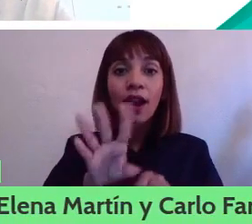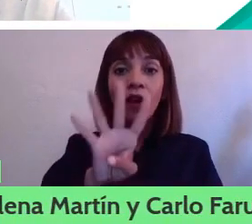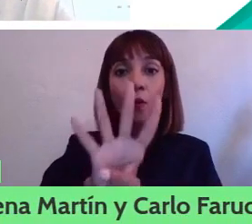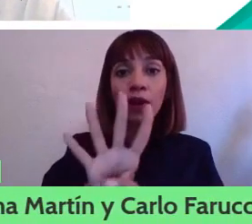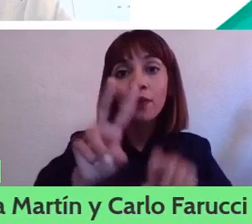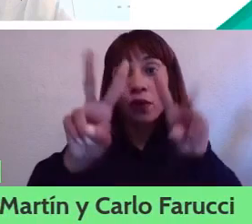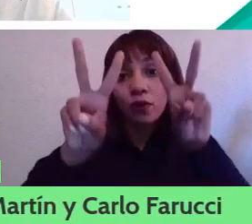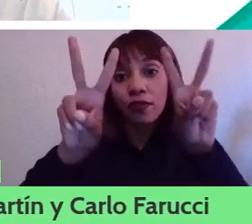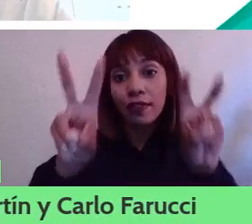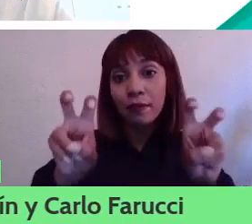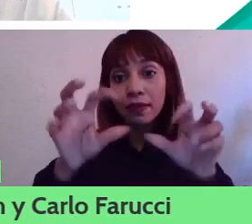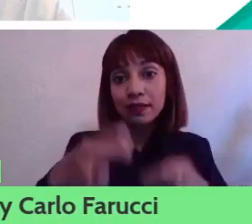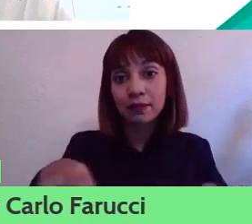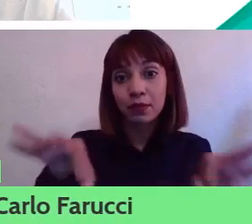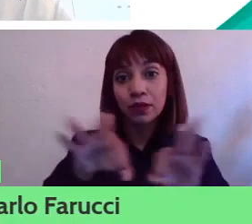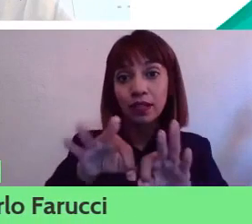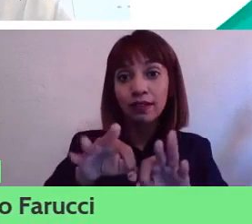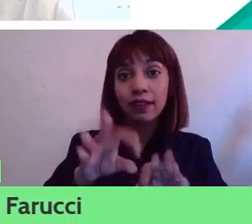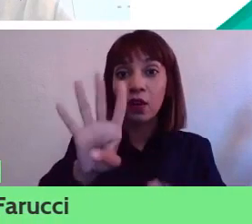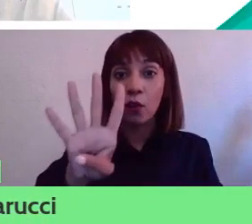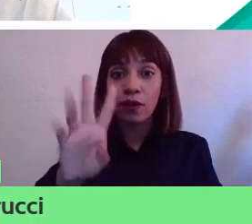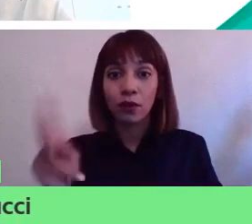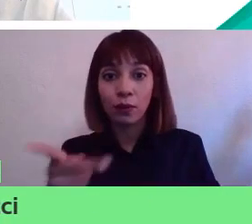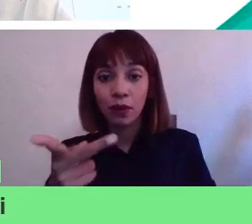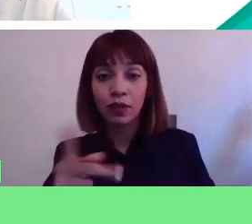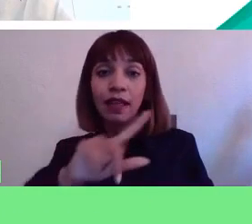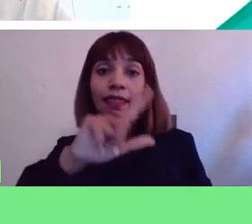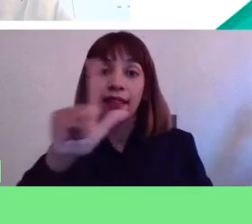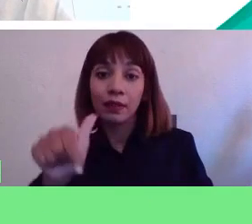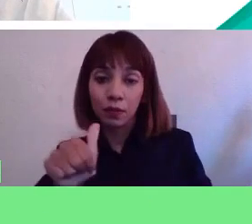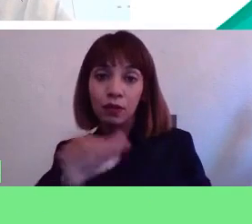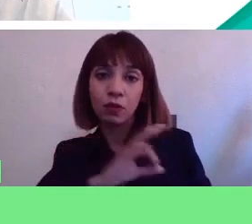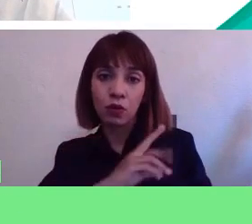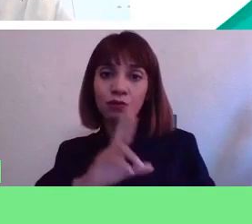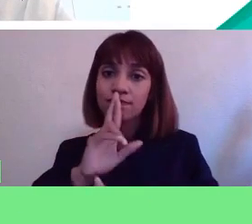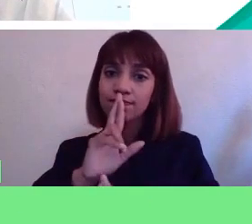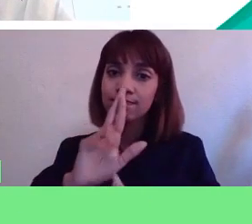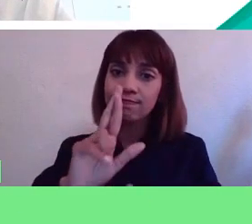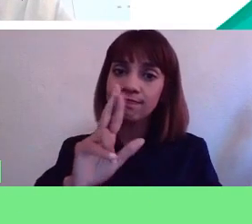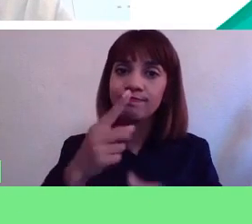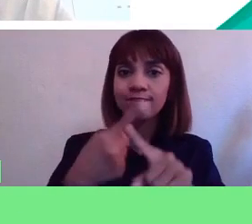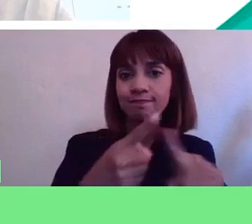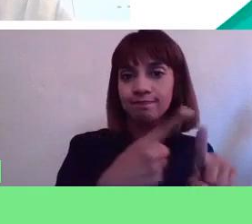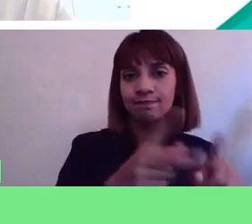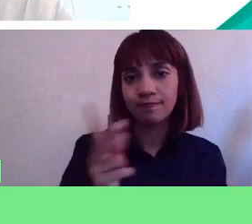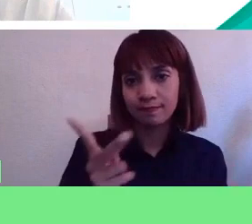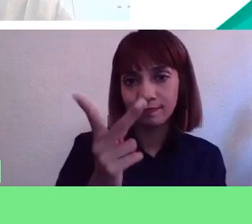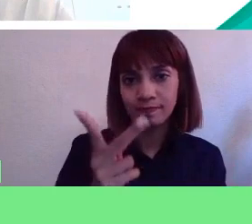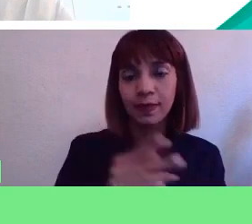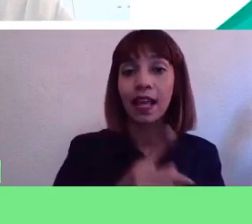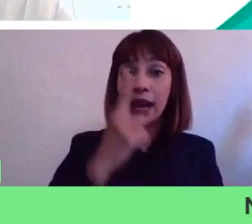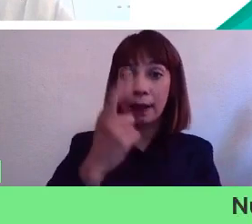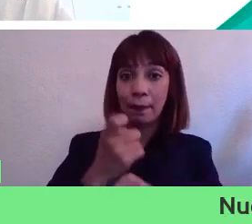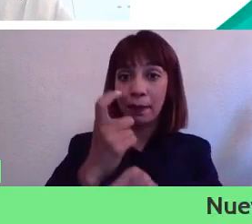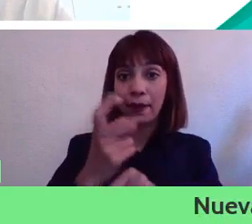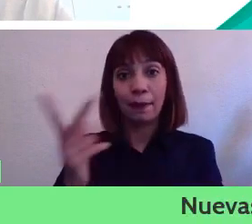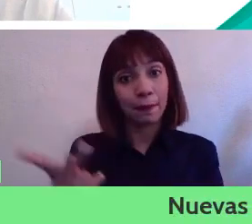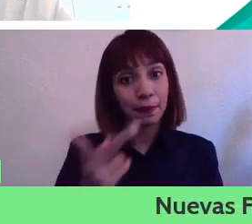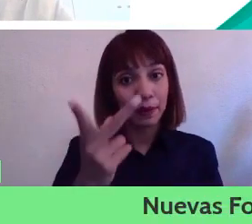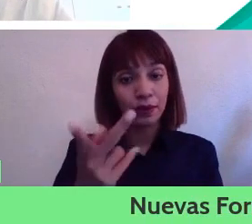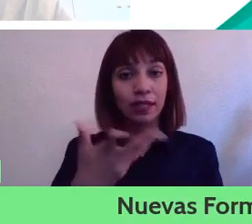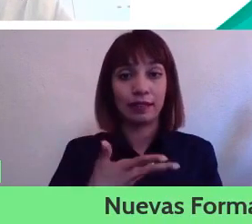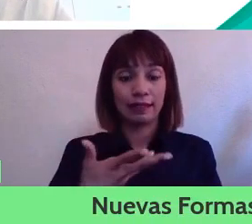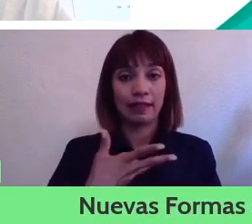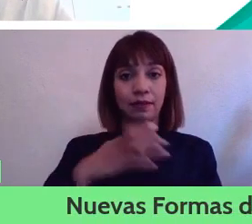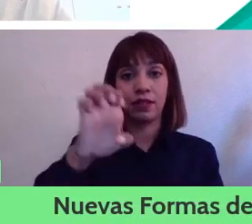preguntas y luego tener la oportunidad de contestar las preguntas de ustedes. La primera pregunta que tengo para Elena y con la que